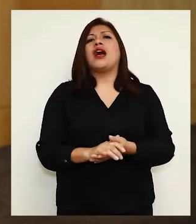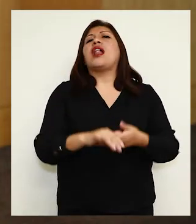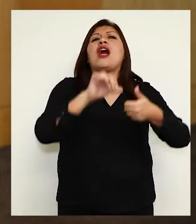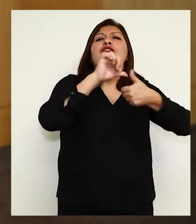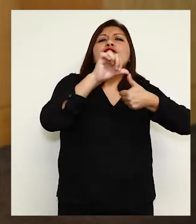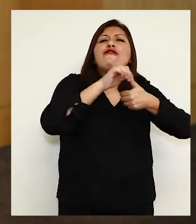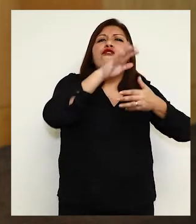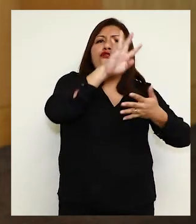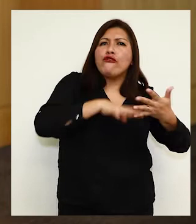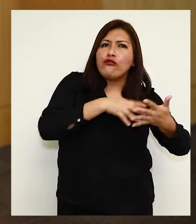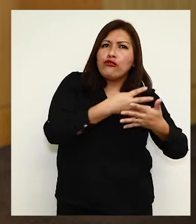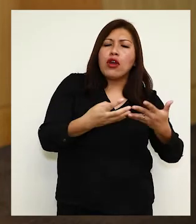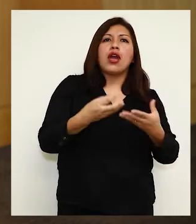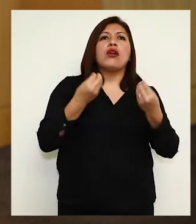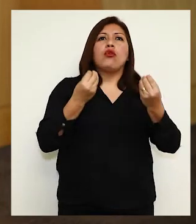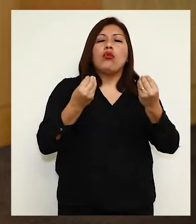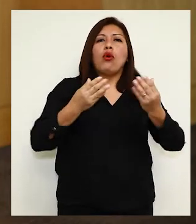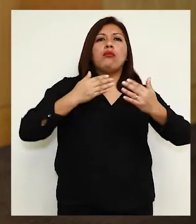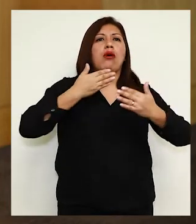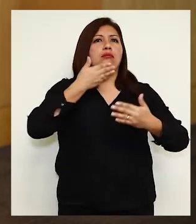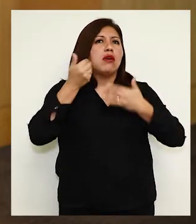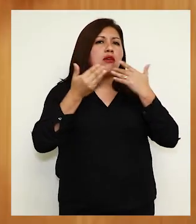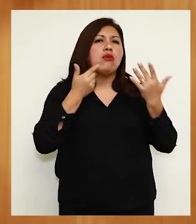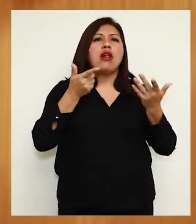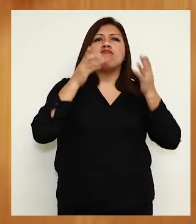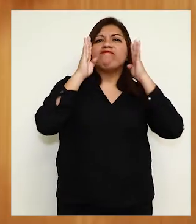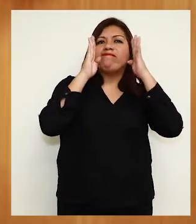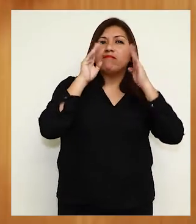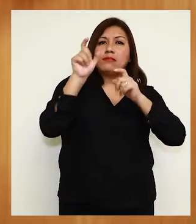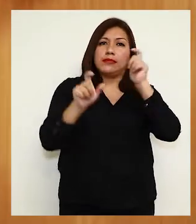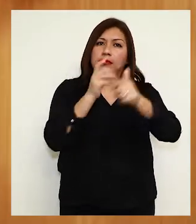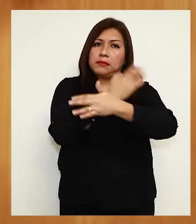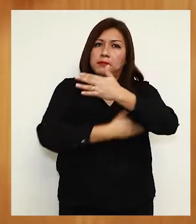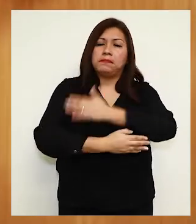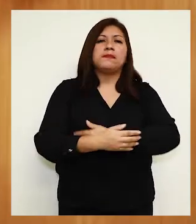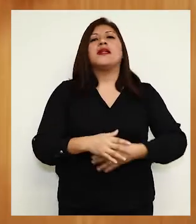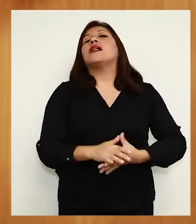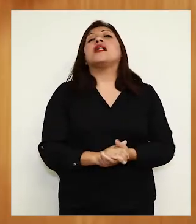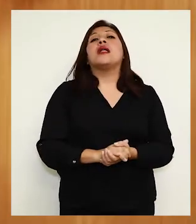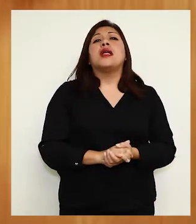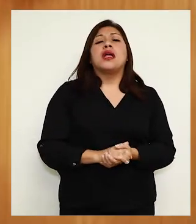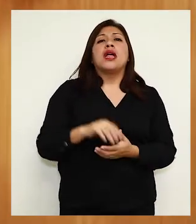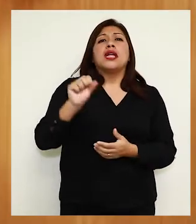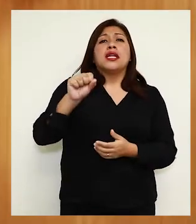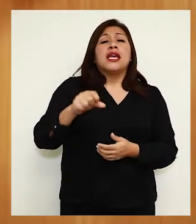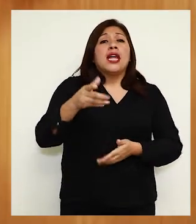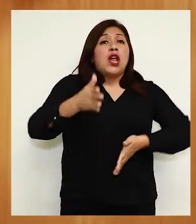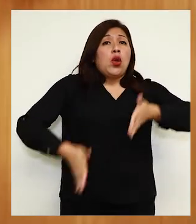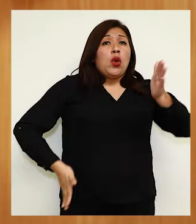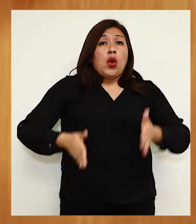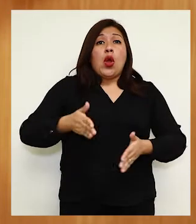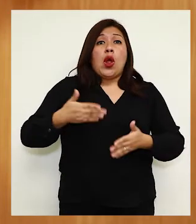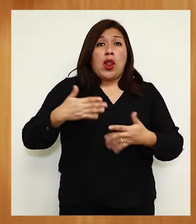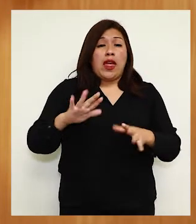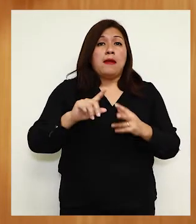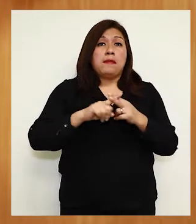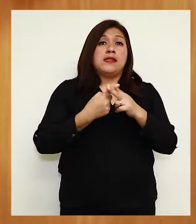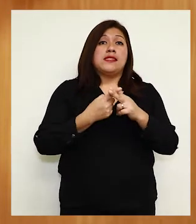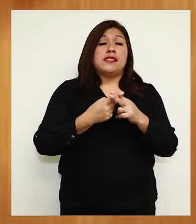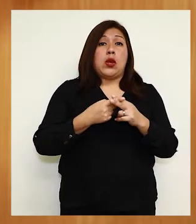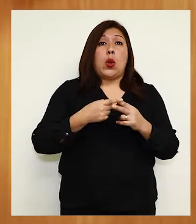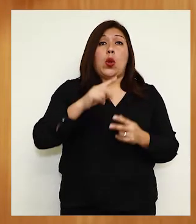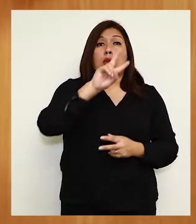¿Cómo ha venido evolucionando la atención para las personas con discapacidad? Tal como lo he señalado, a partir de julio del año